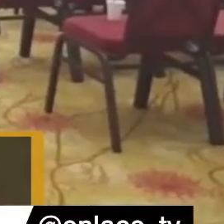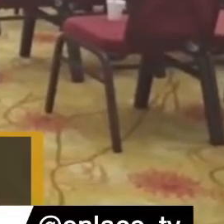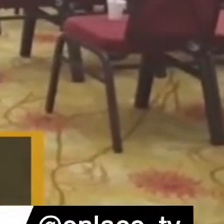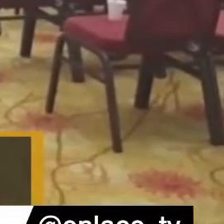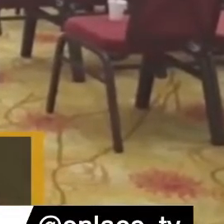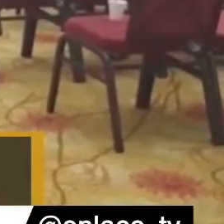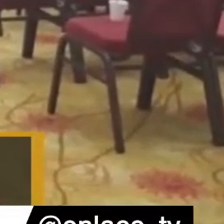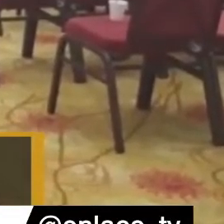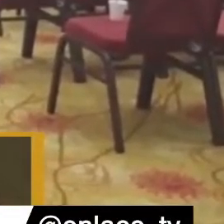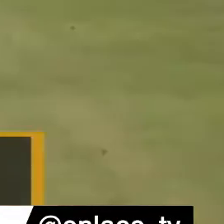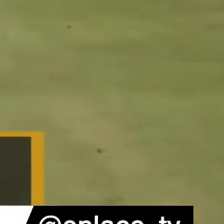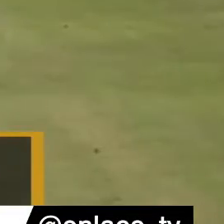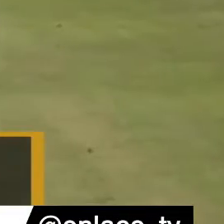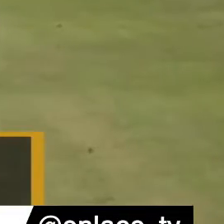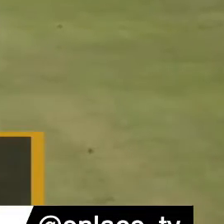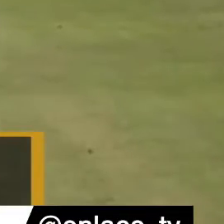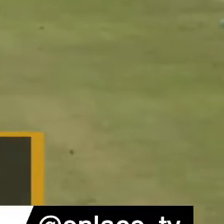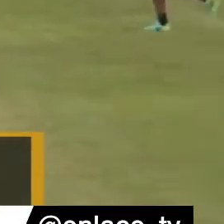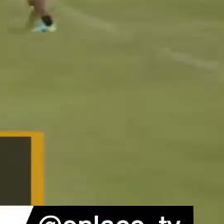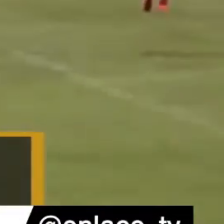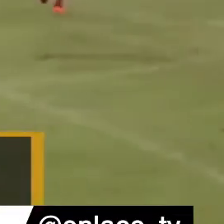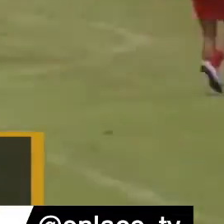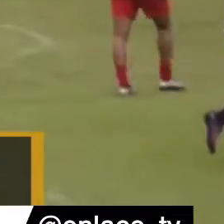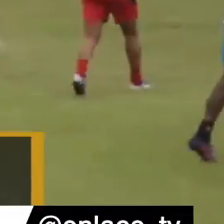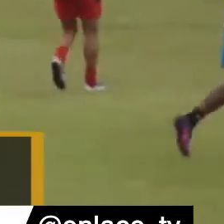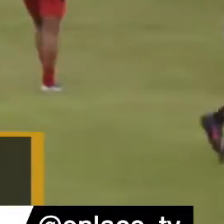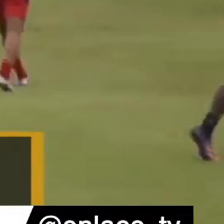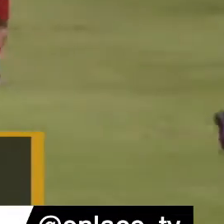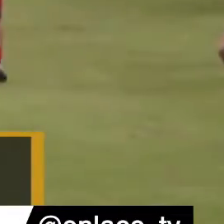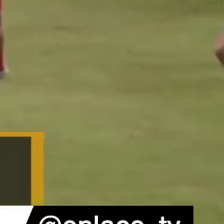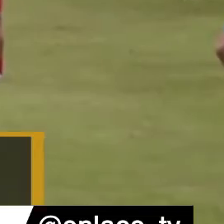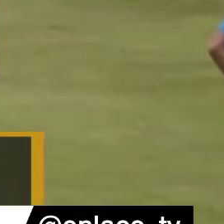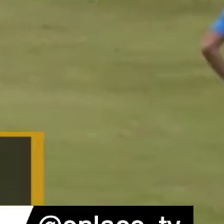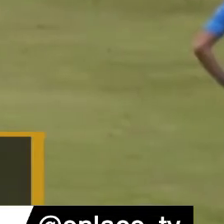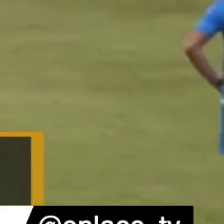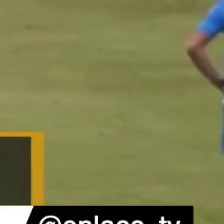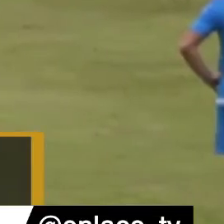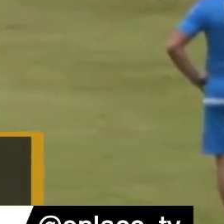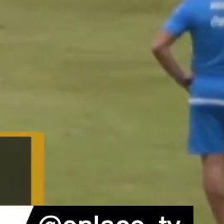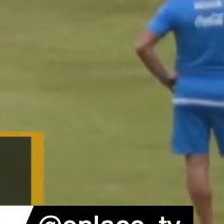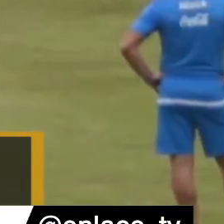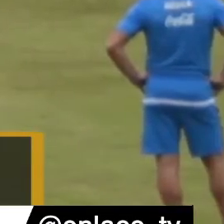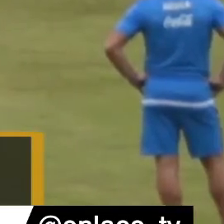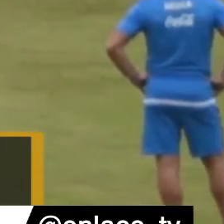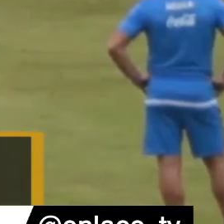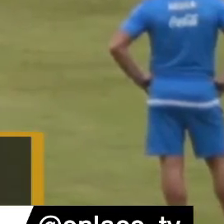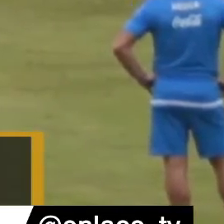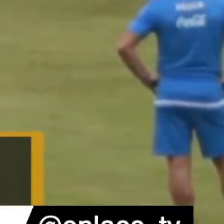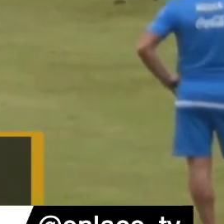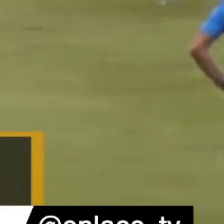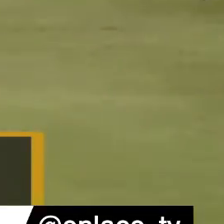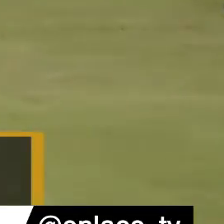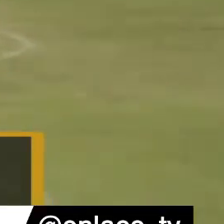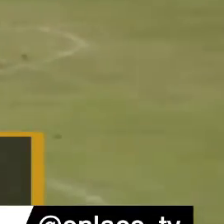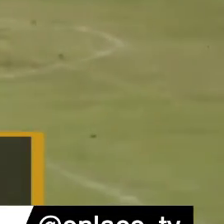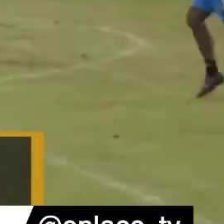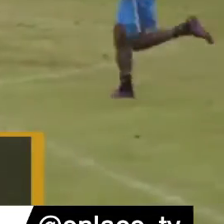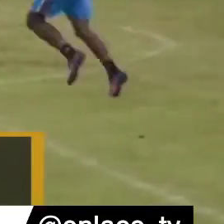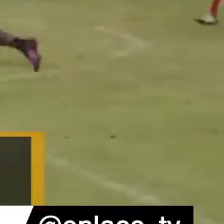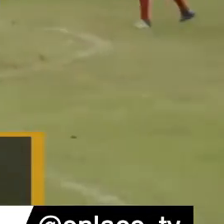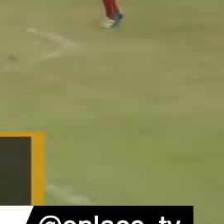echeverry en barrancabermeja por supuesto también a la concejal el aire jiménez a transporte san pablo cuando viaje por el río magdalena